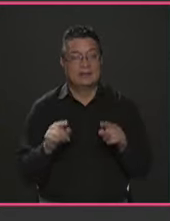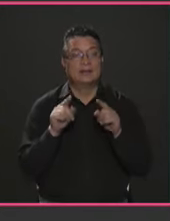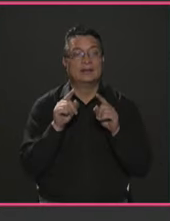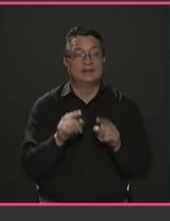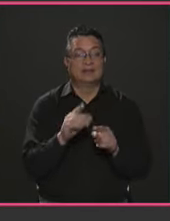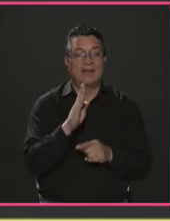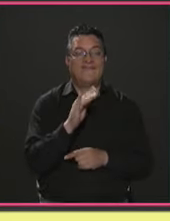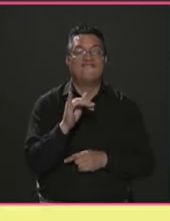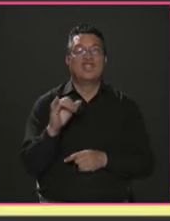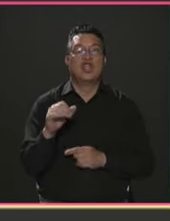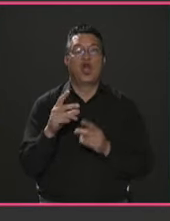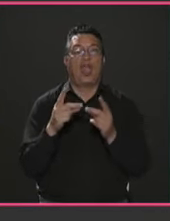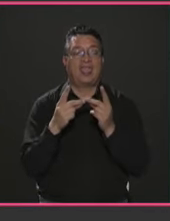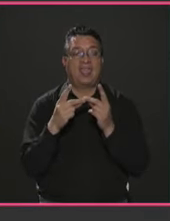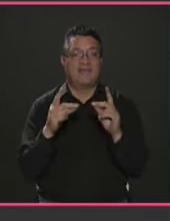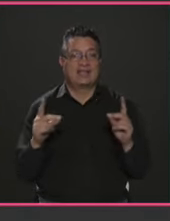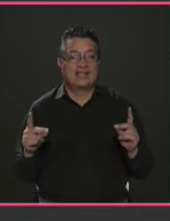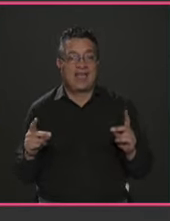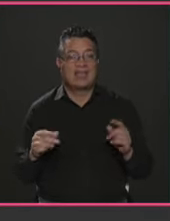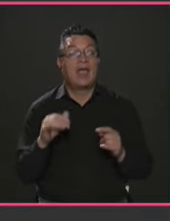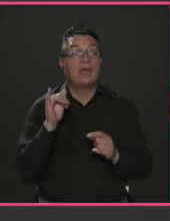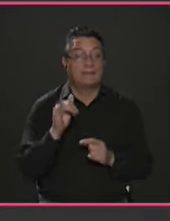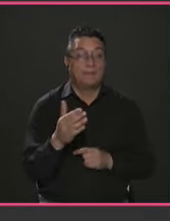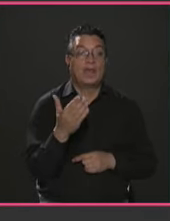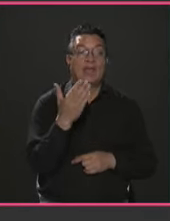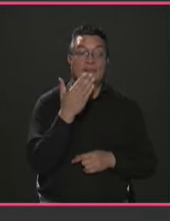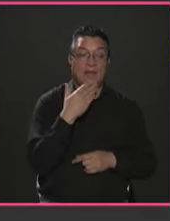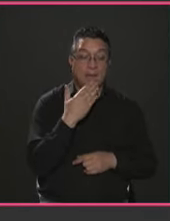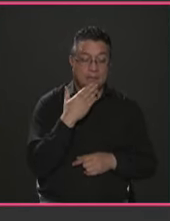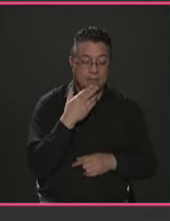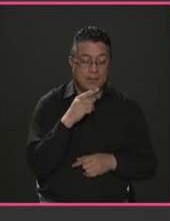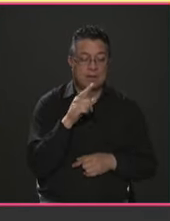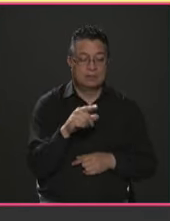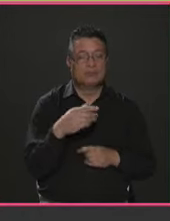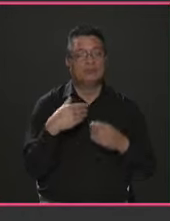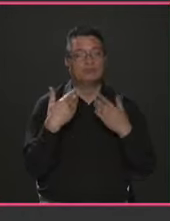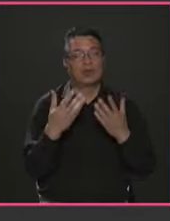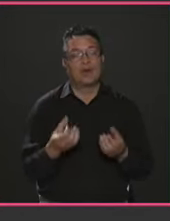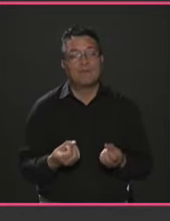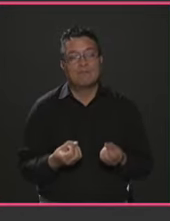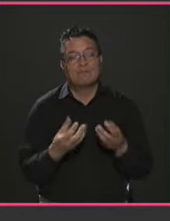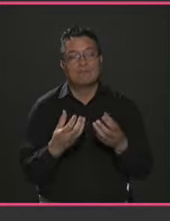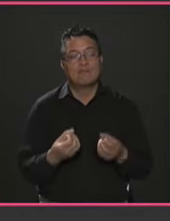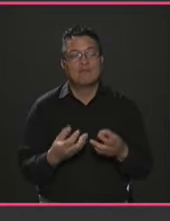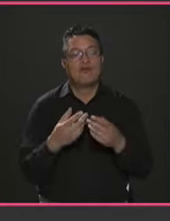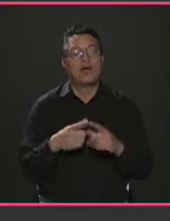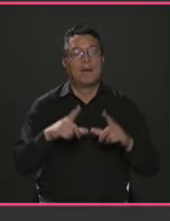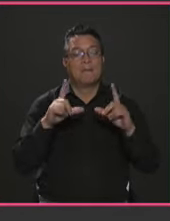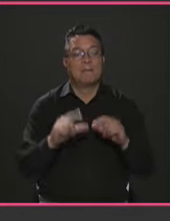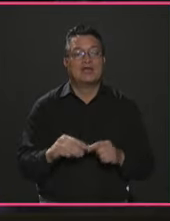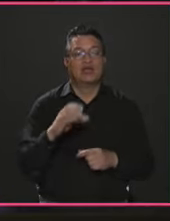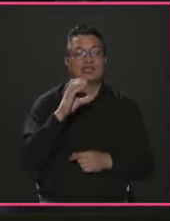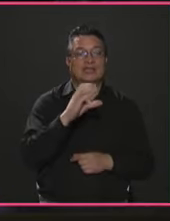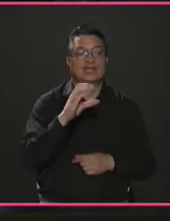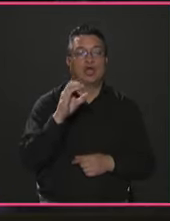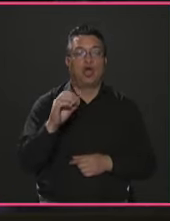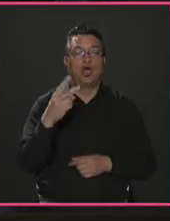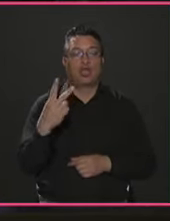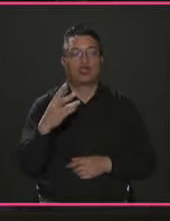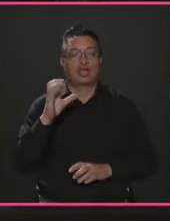en biodiversidad y al mismo tiempo generamos menos CO2 como